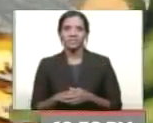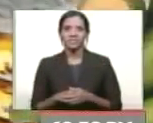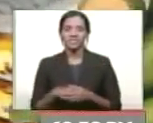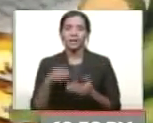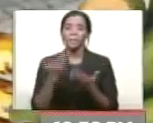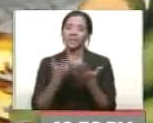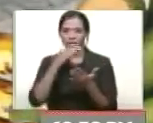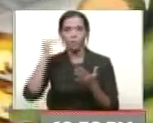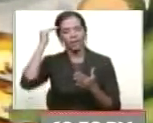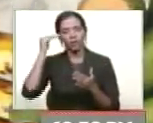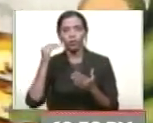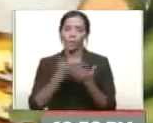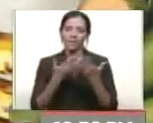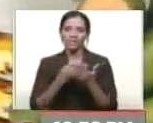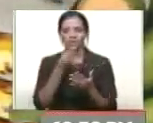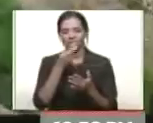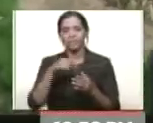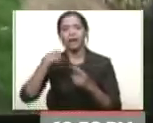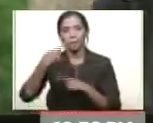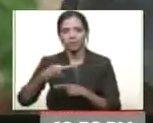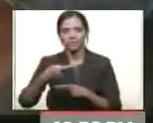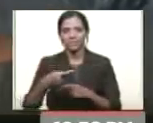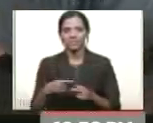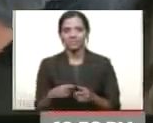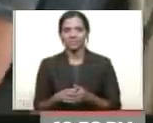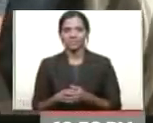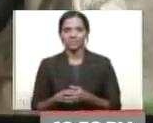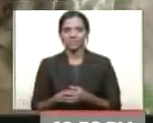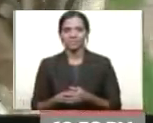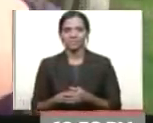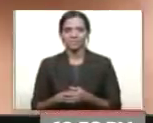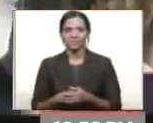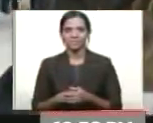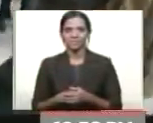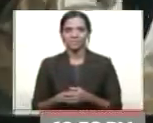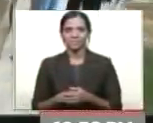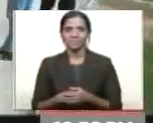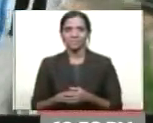¿Plátano maduro o plátano verde para la próxima? Oye, el hombre de los plátanos, ¿vale?